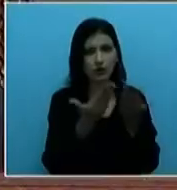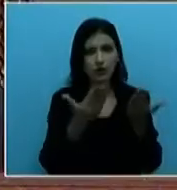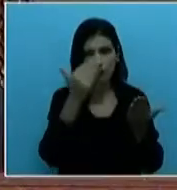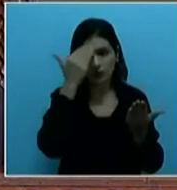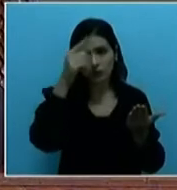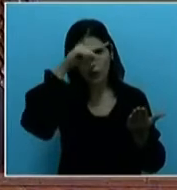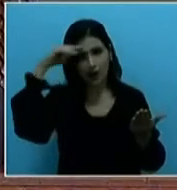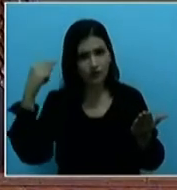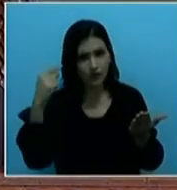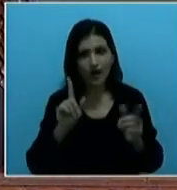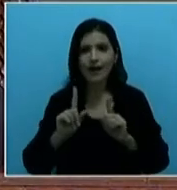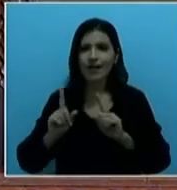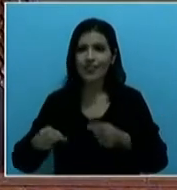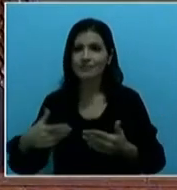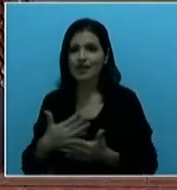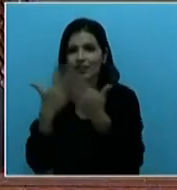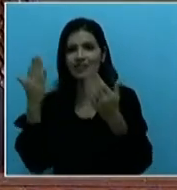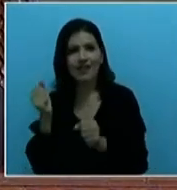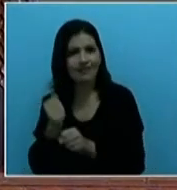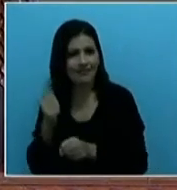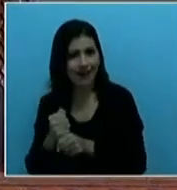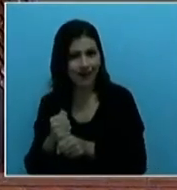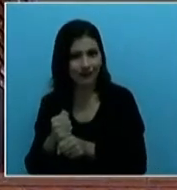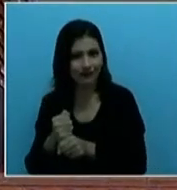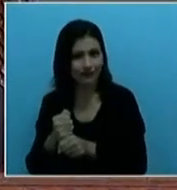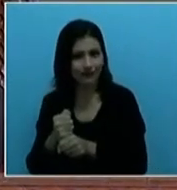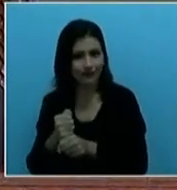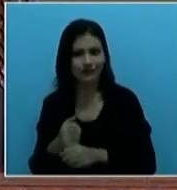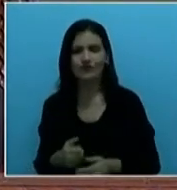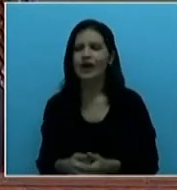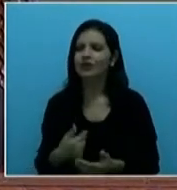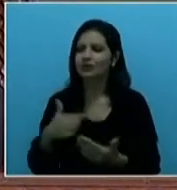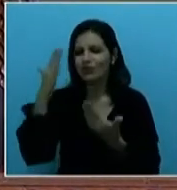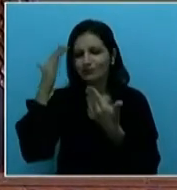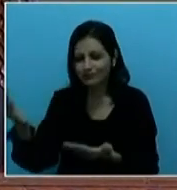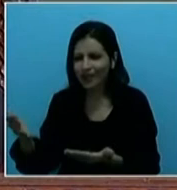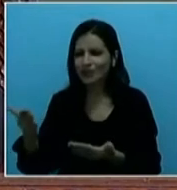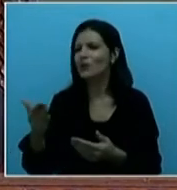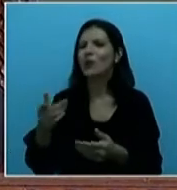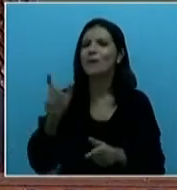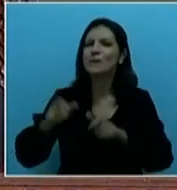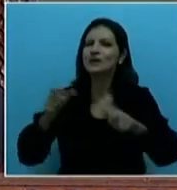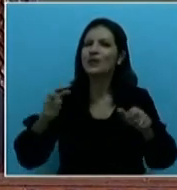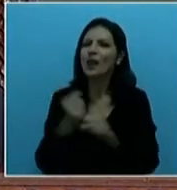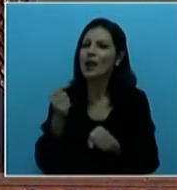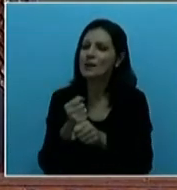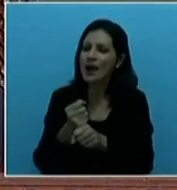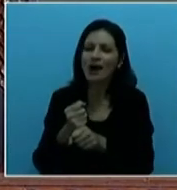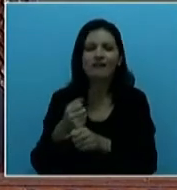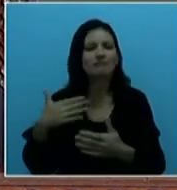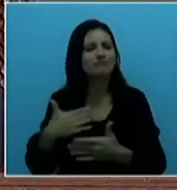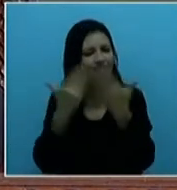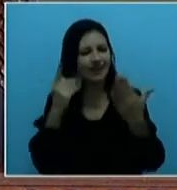quiero saludar especialmente a los trabajadores y trabajadoras en su día en mi intención